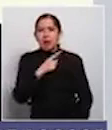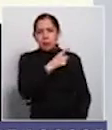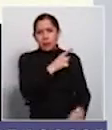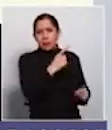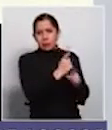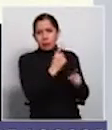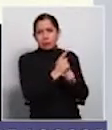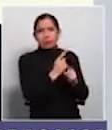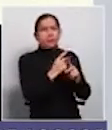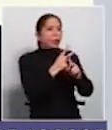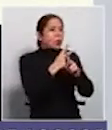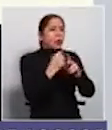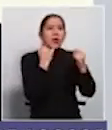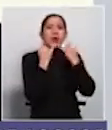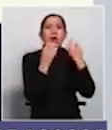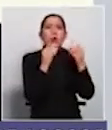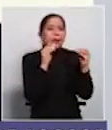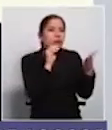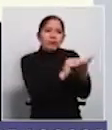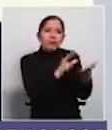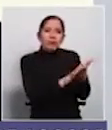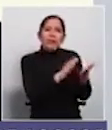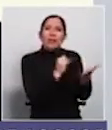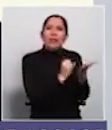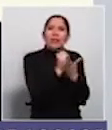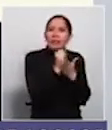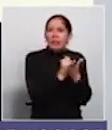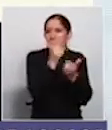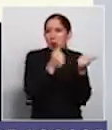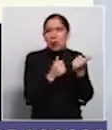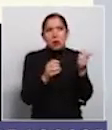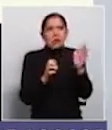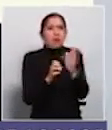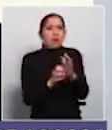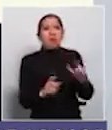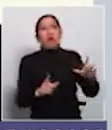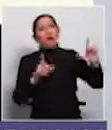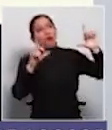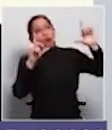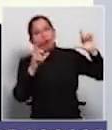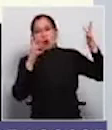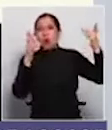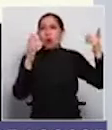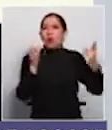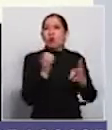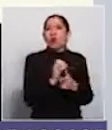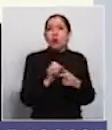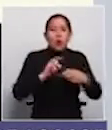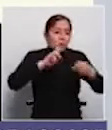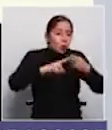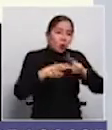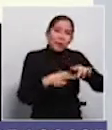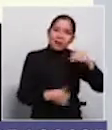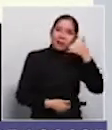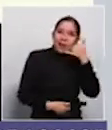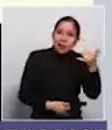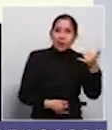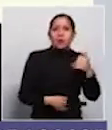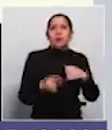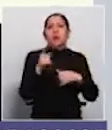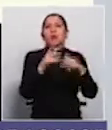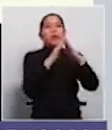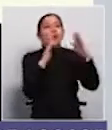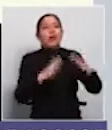cuidado, ¿no?, con la información que se está colocando en las redes sociales, por ejemplo, fotografías, números telefónicos, la dirección de tu